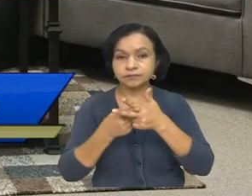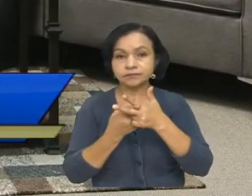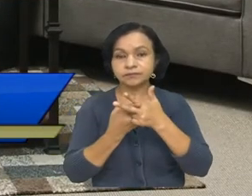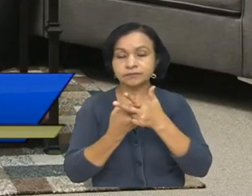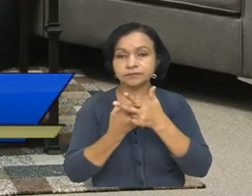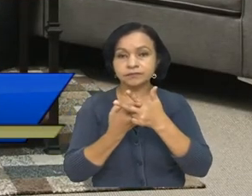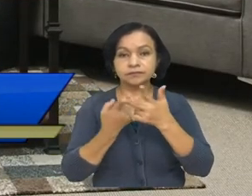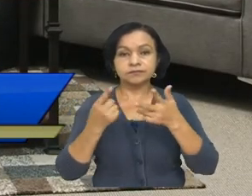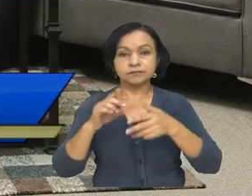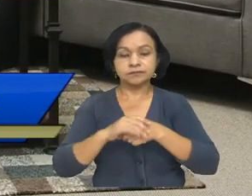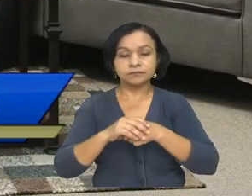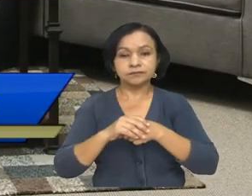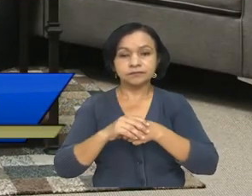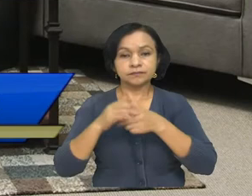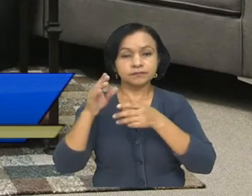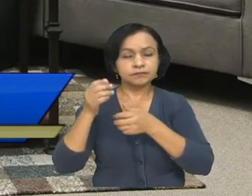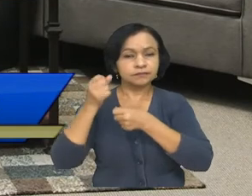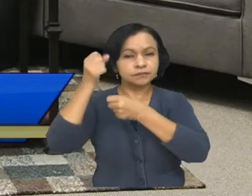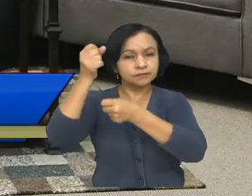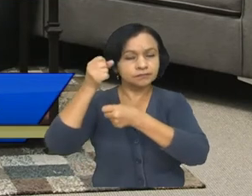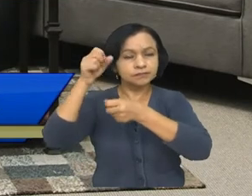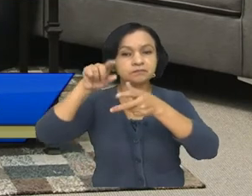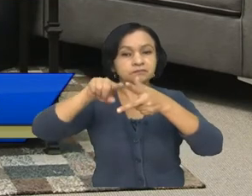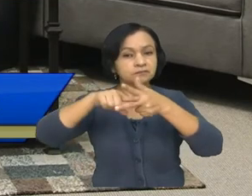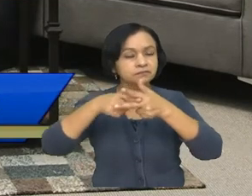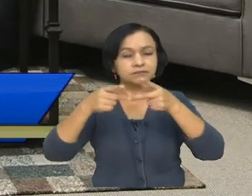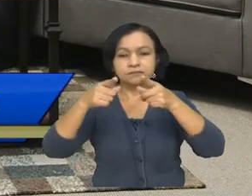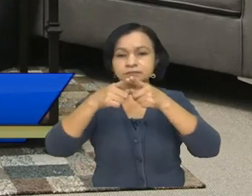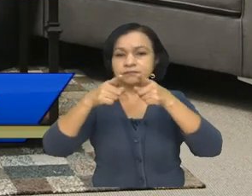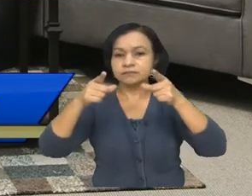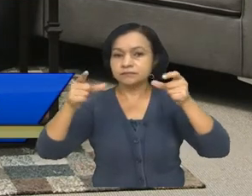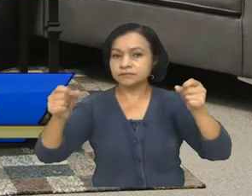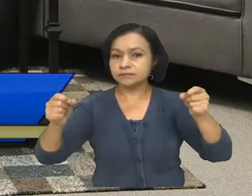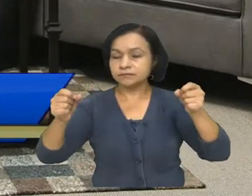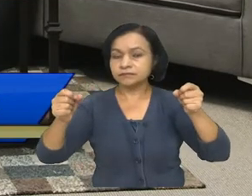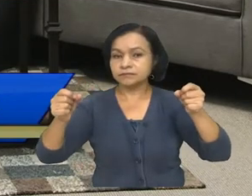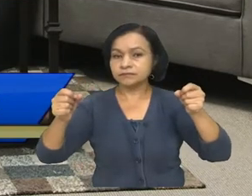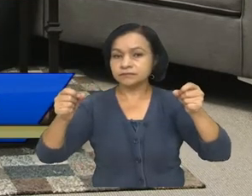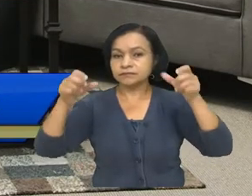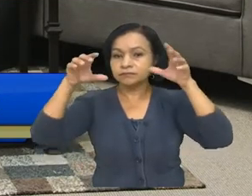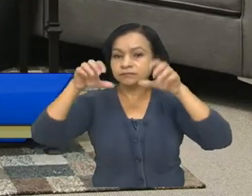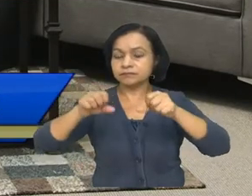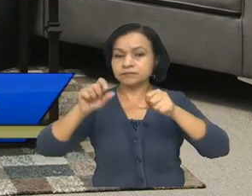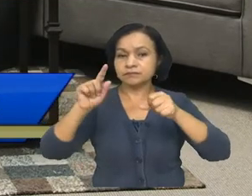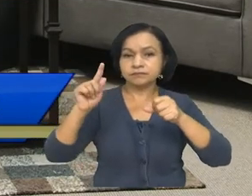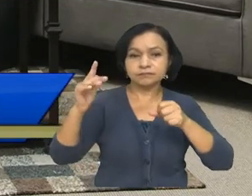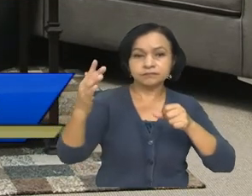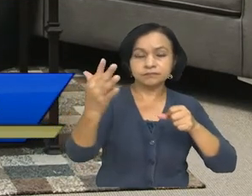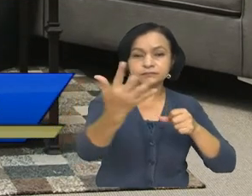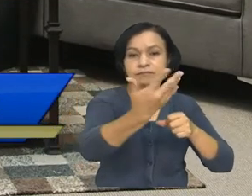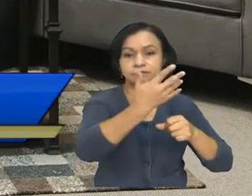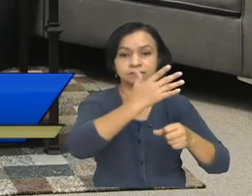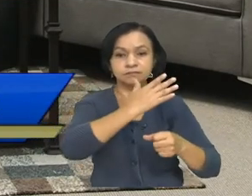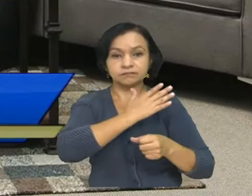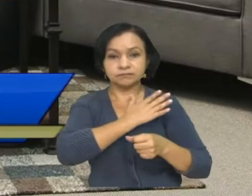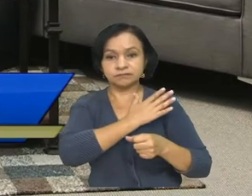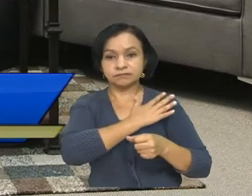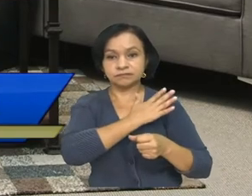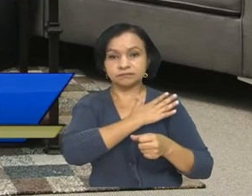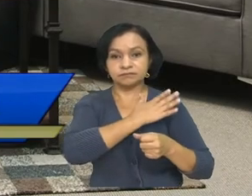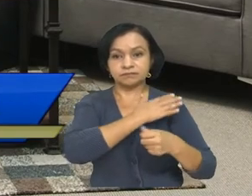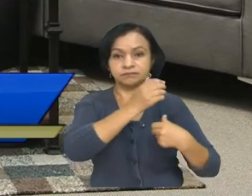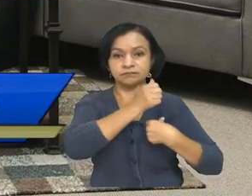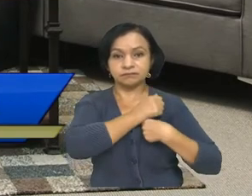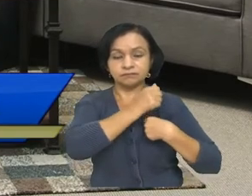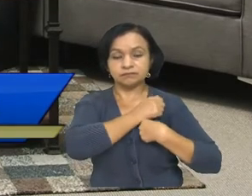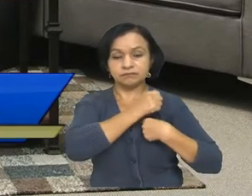comienza el paro general ahí. Ajá. Prácticamente Managua queda tomada, toda la huelga y en todo, y prácticamente nosotros quedamos